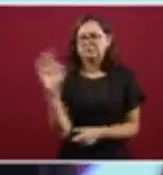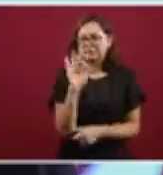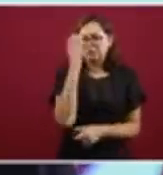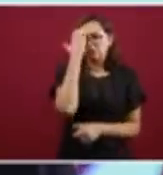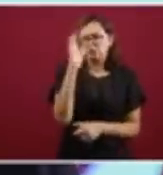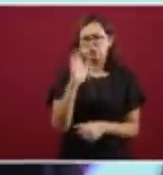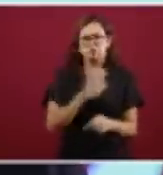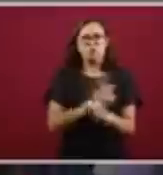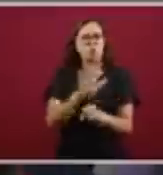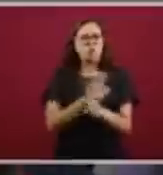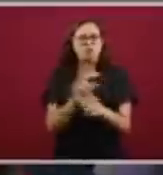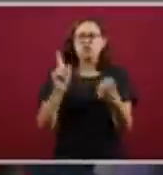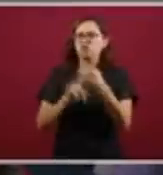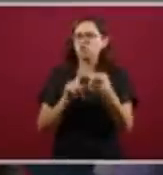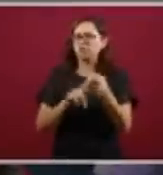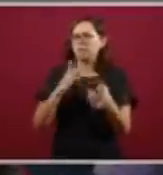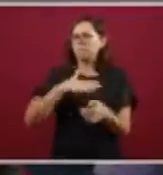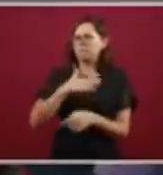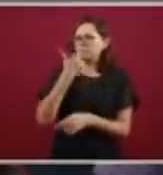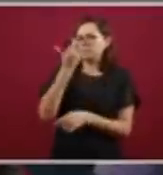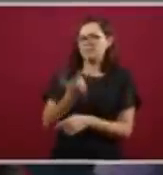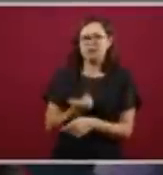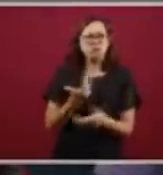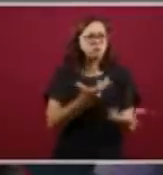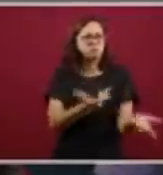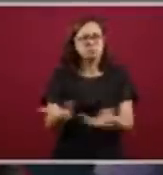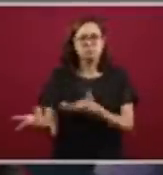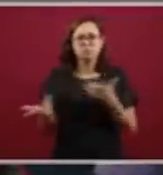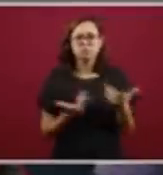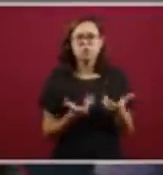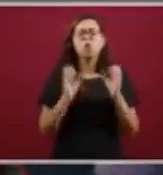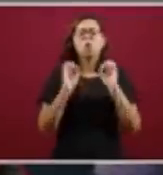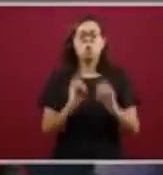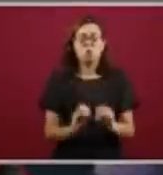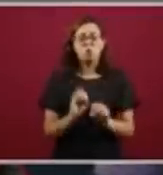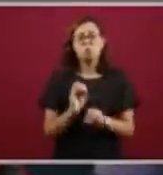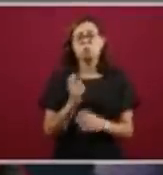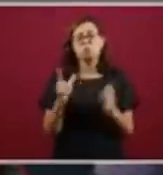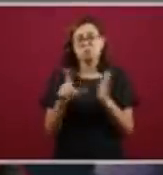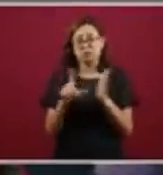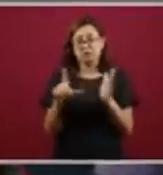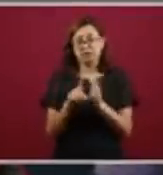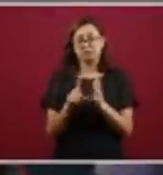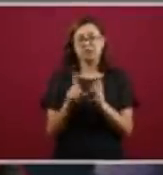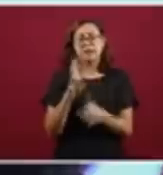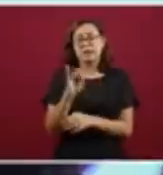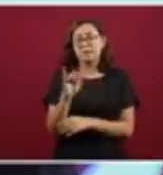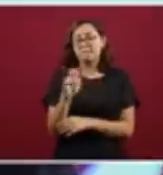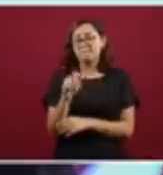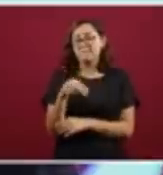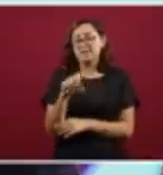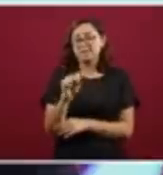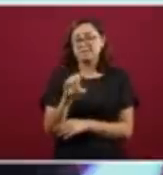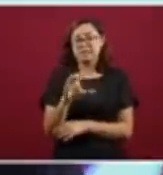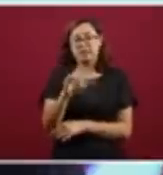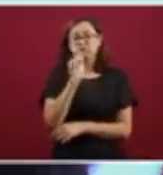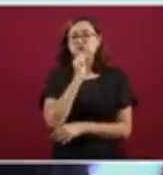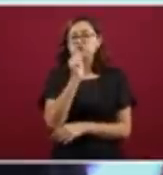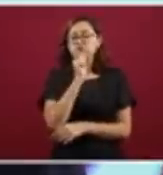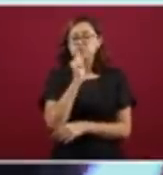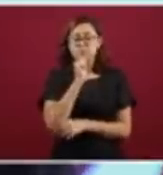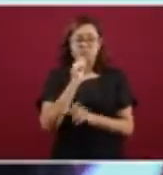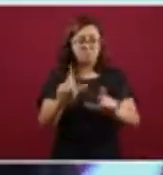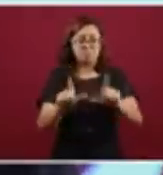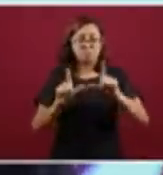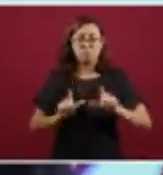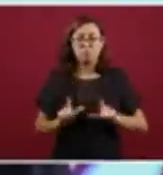exactamente dónde se le está depositando su pensión, o que requiera su tarjeta de bienestar porque no la ha recibido, porque